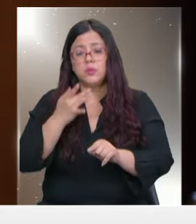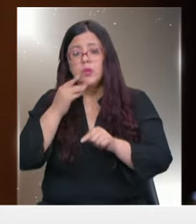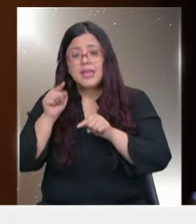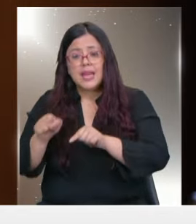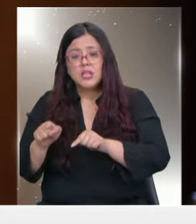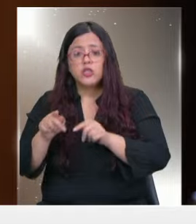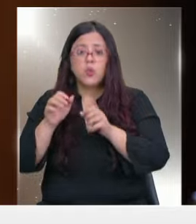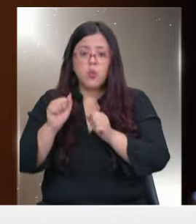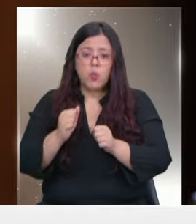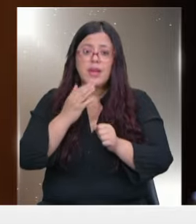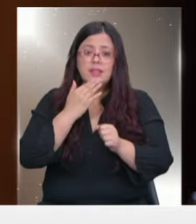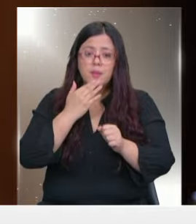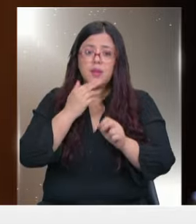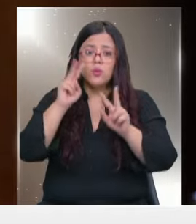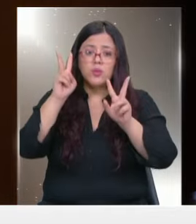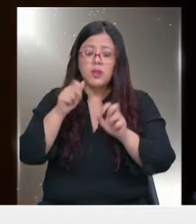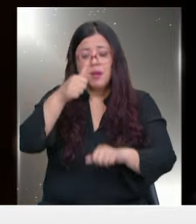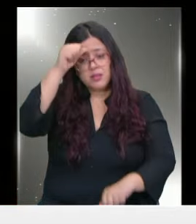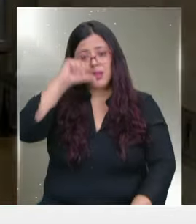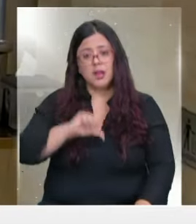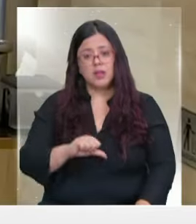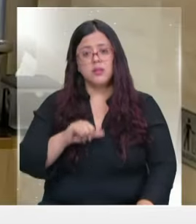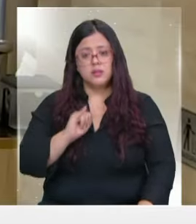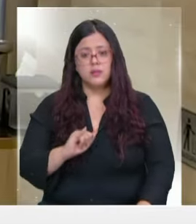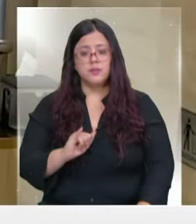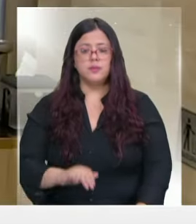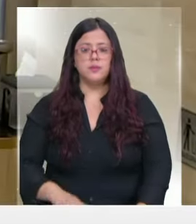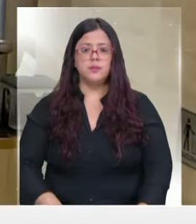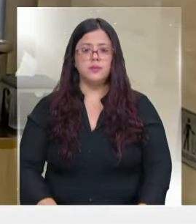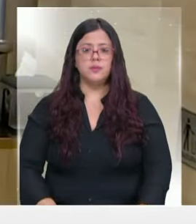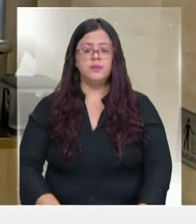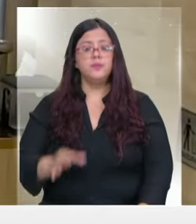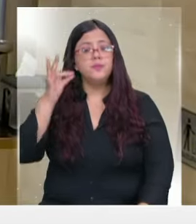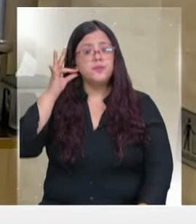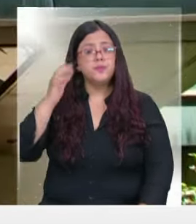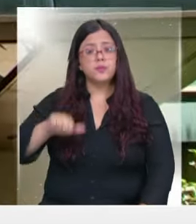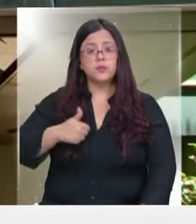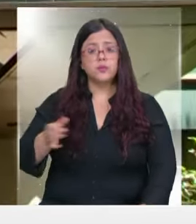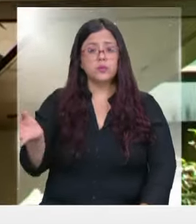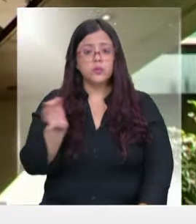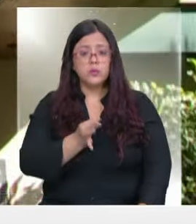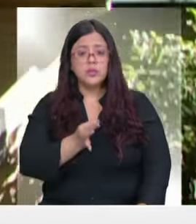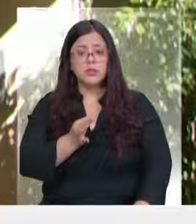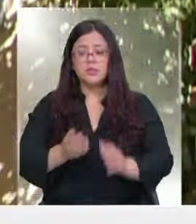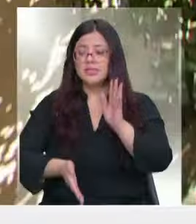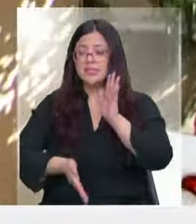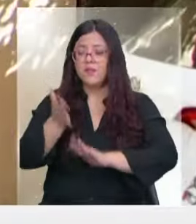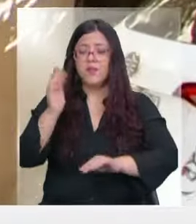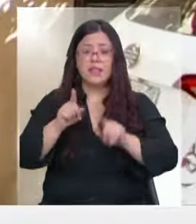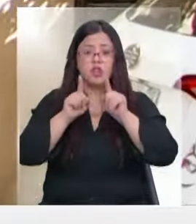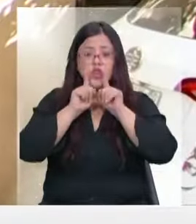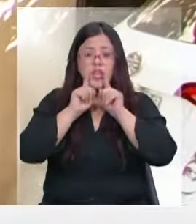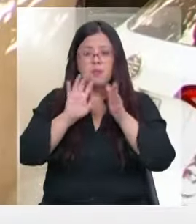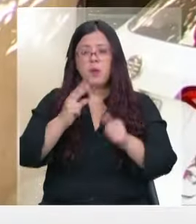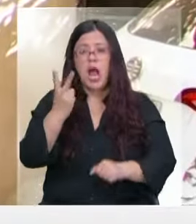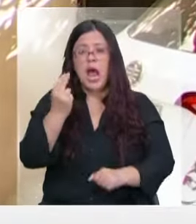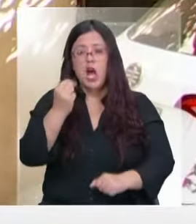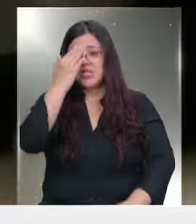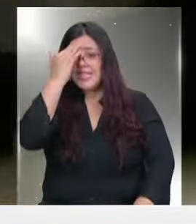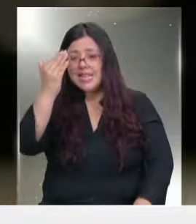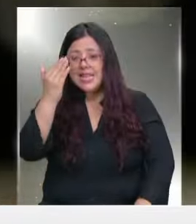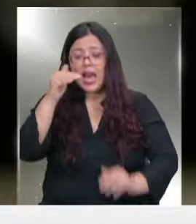puede también tener connotaciones penales. La joven asegura que se fue del hotel cerca del mediodía y